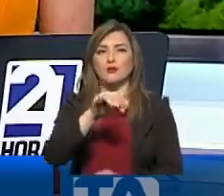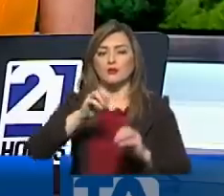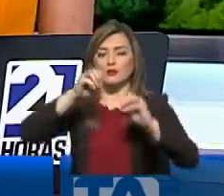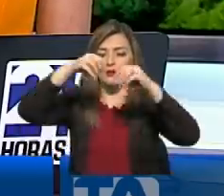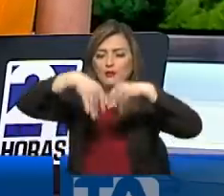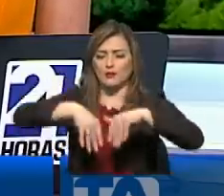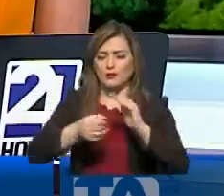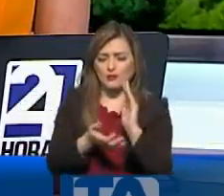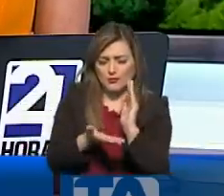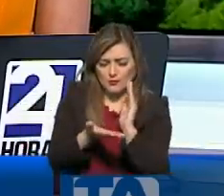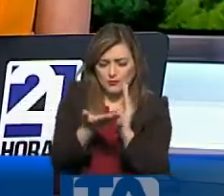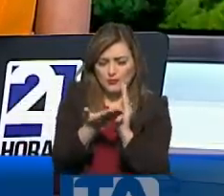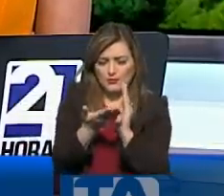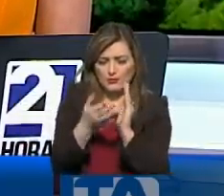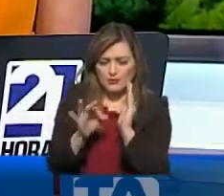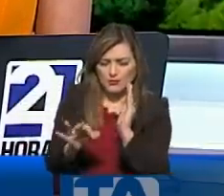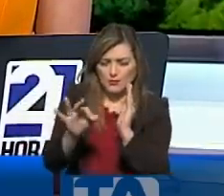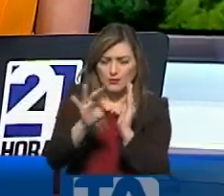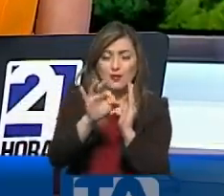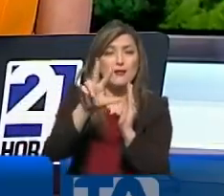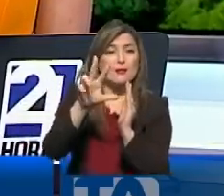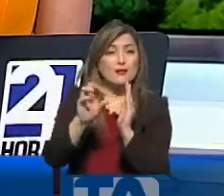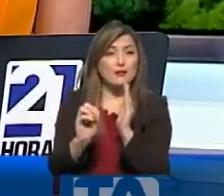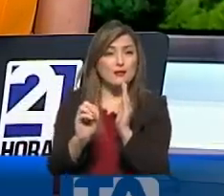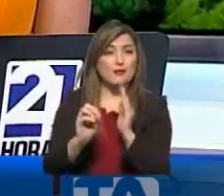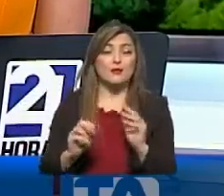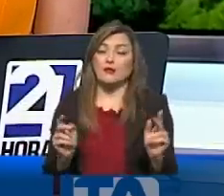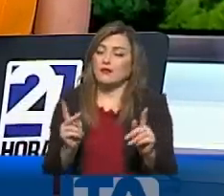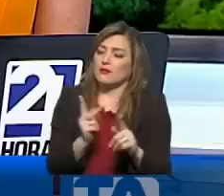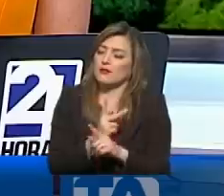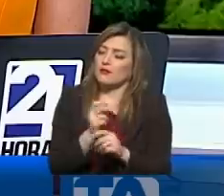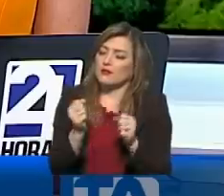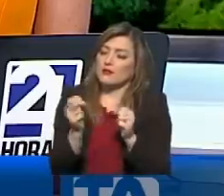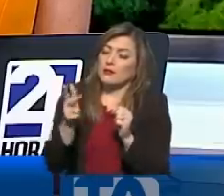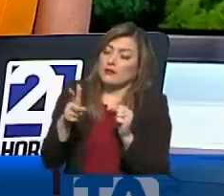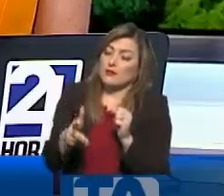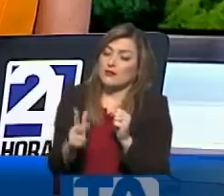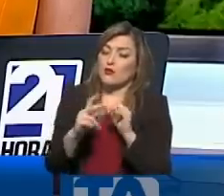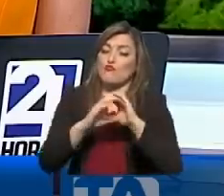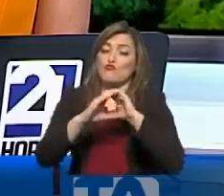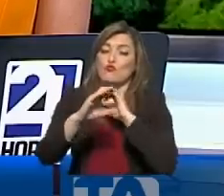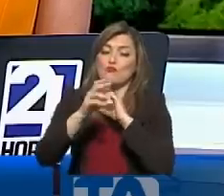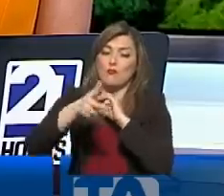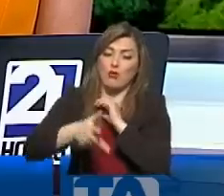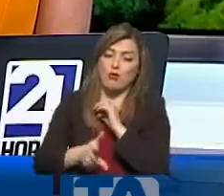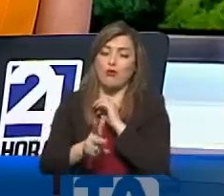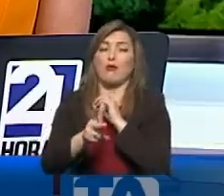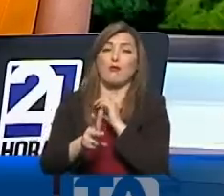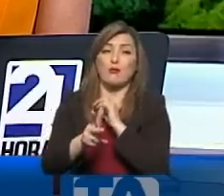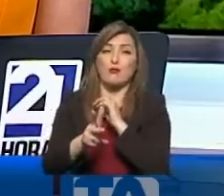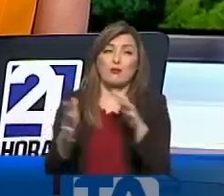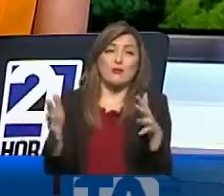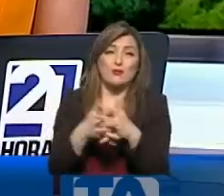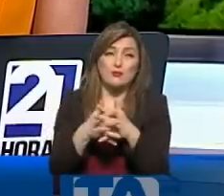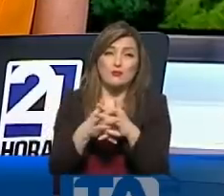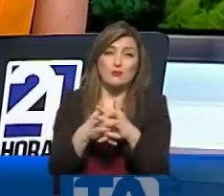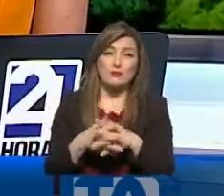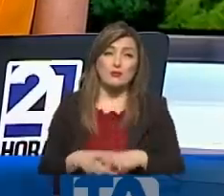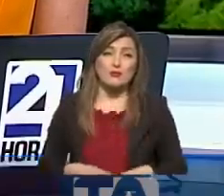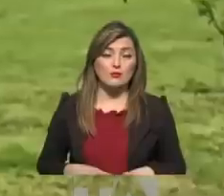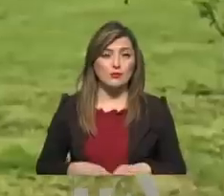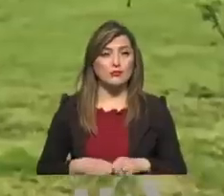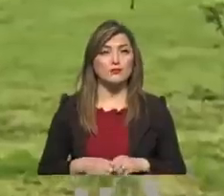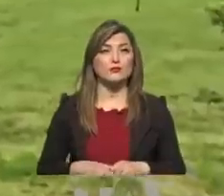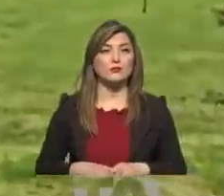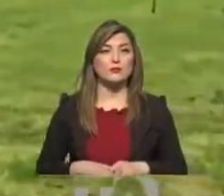sectores. La zona más crítica fue El Descanso, donde 3 vehículos, entre ellos un bus, se quedaron atrapados por el agua.